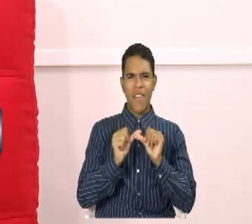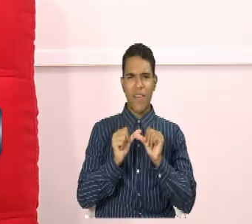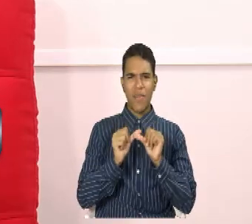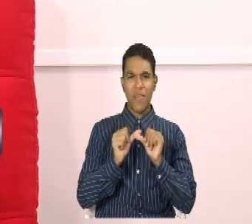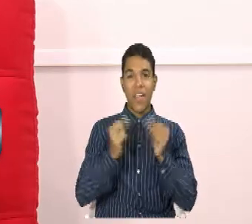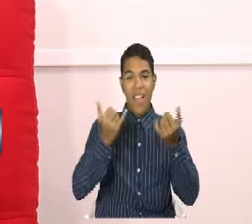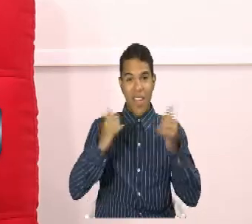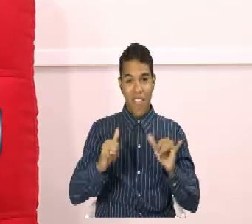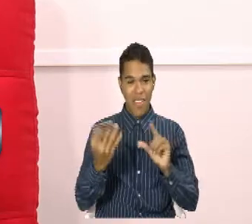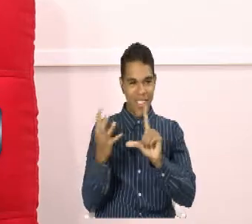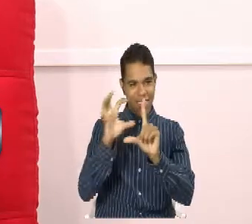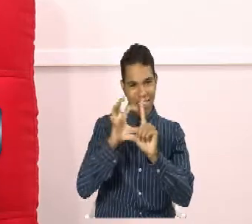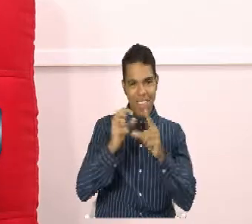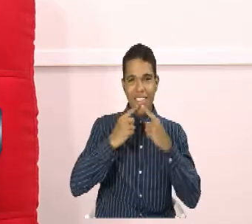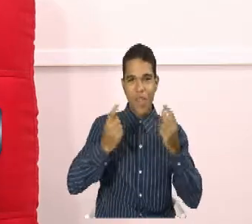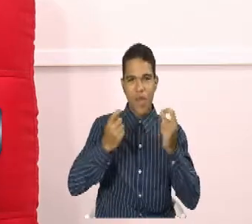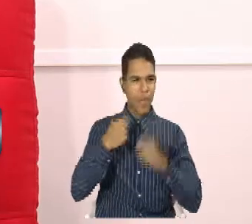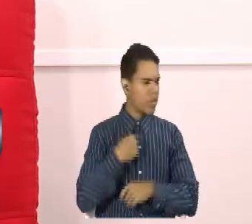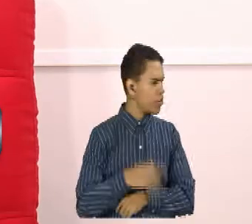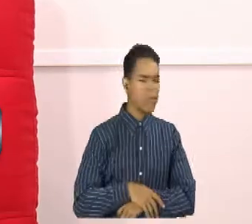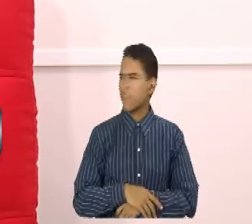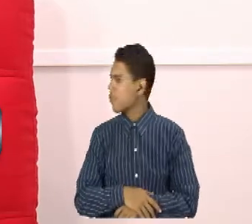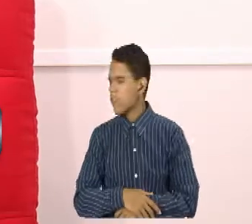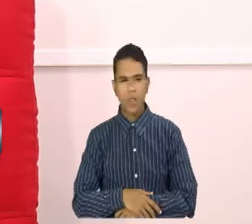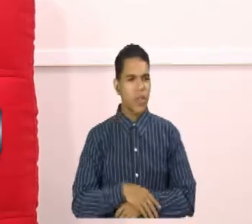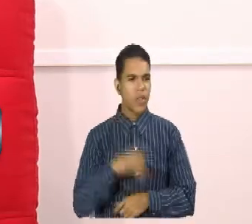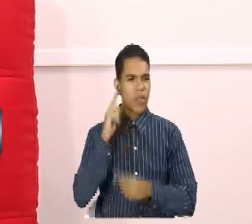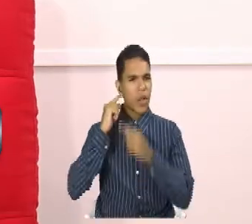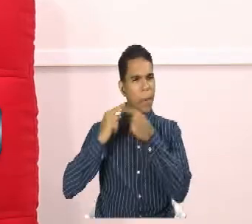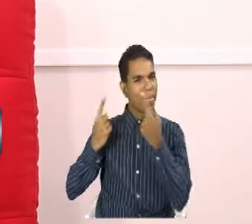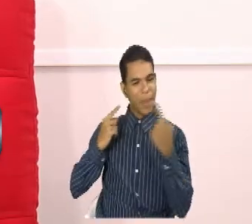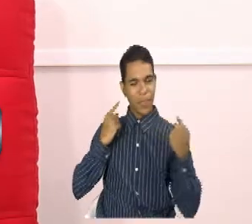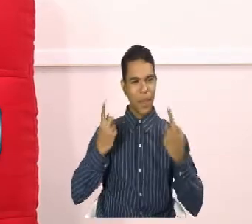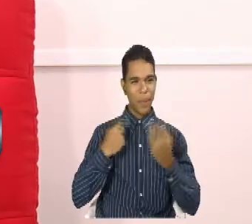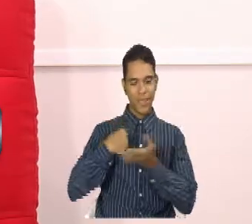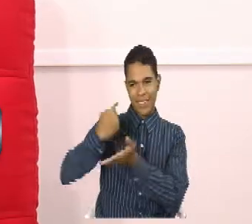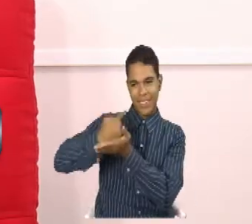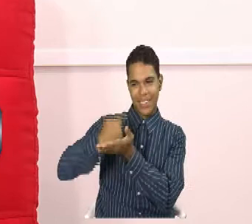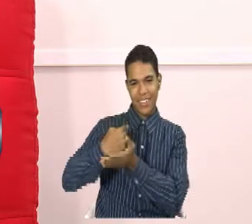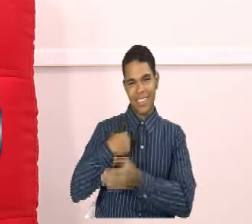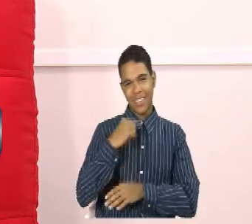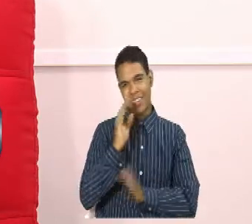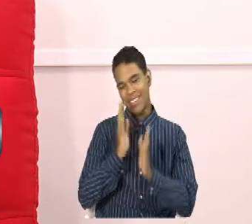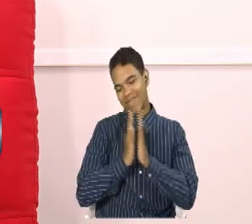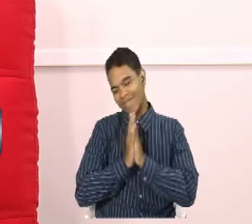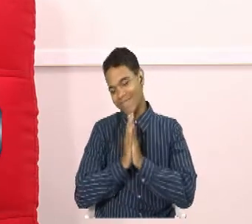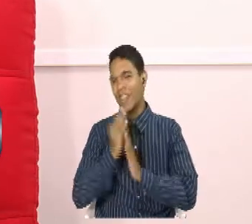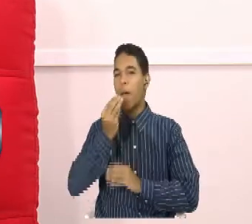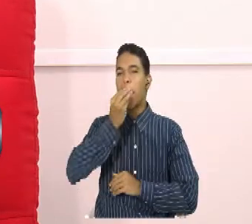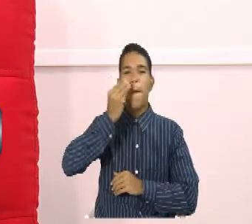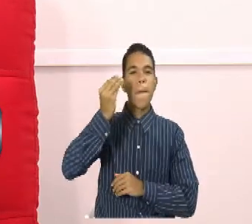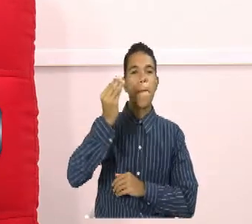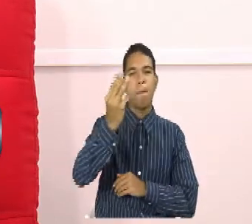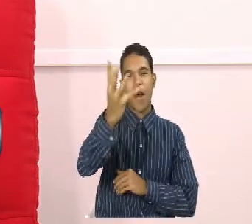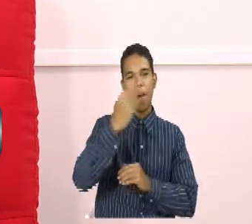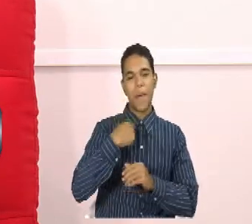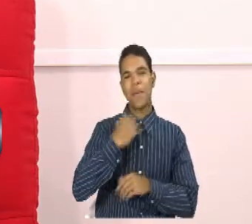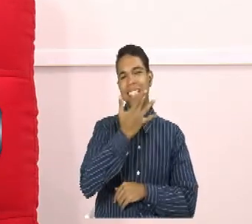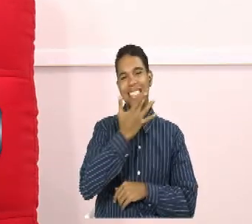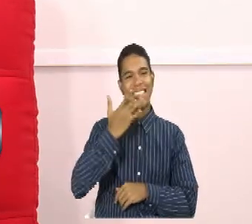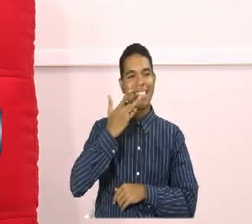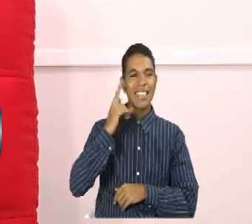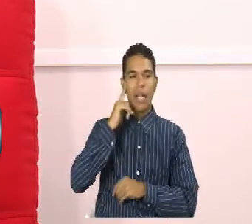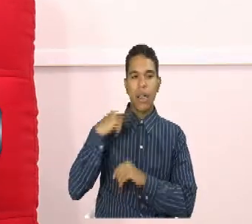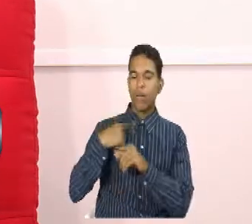de nota, entonces empiezo a moverme y hace que se desconecten los micrófonos. A él besos, chupos y abrazos, lo queremos mucho. Magditas, corto el tiempo de